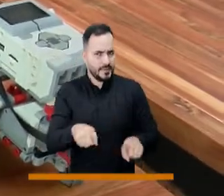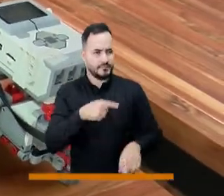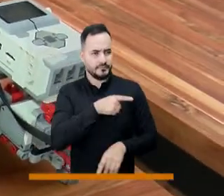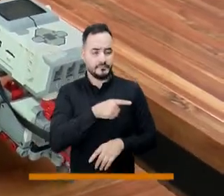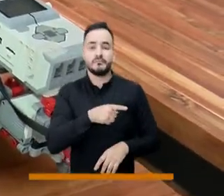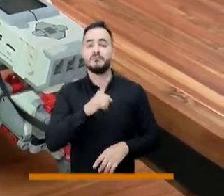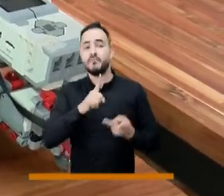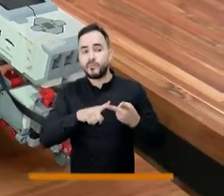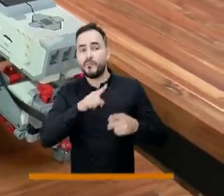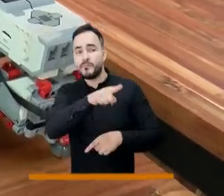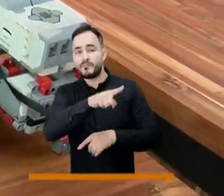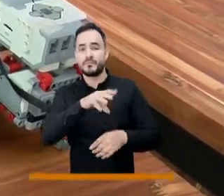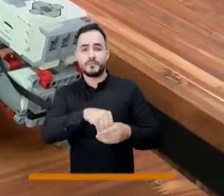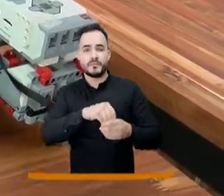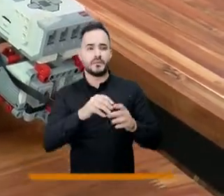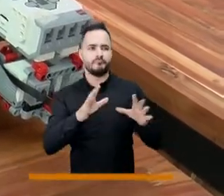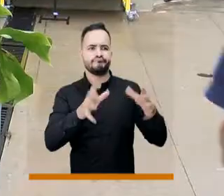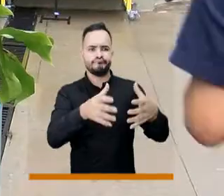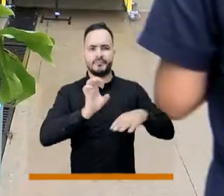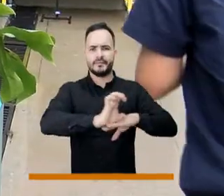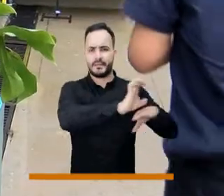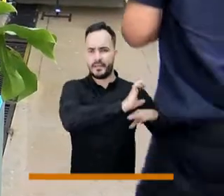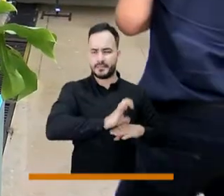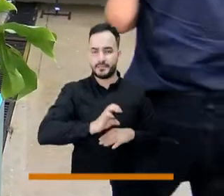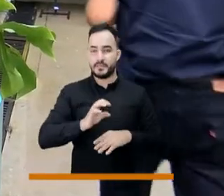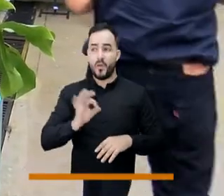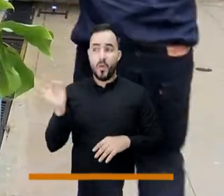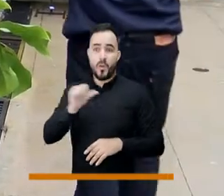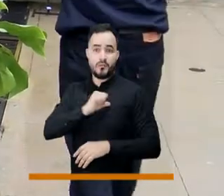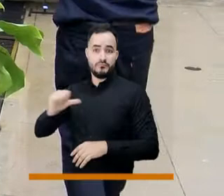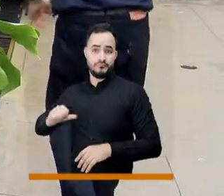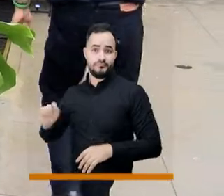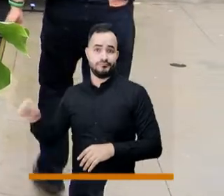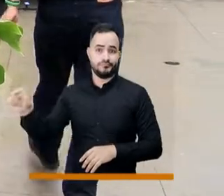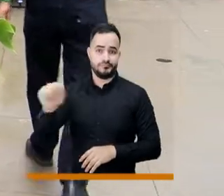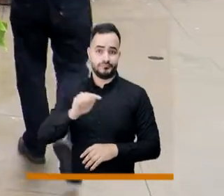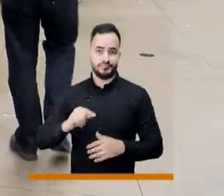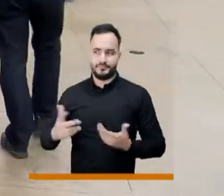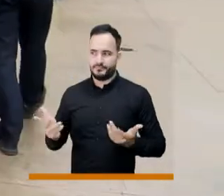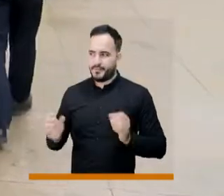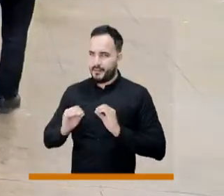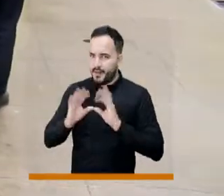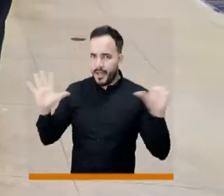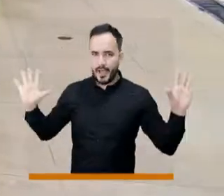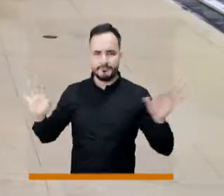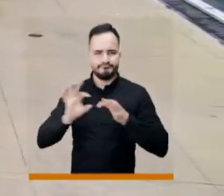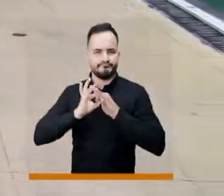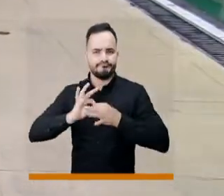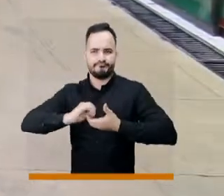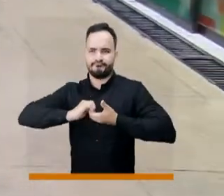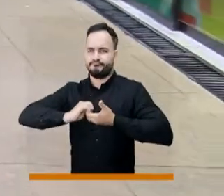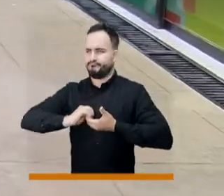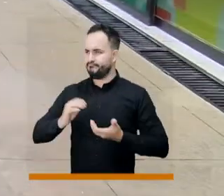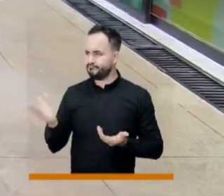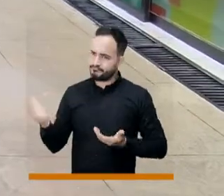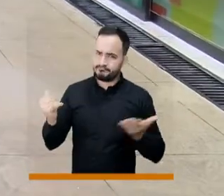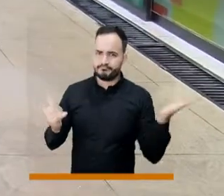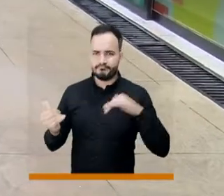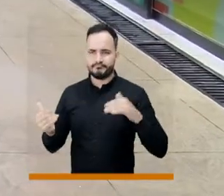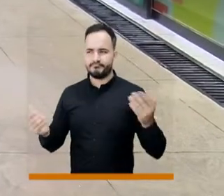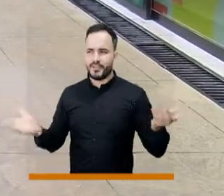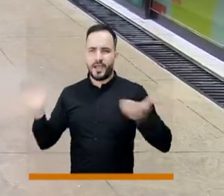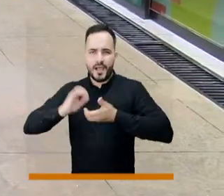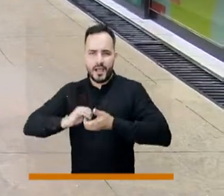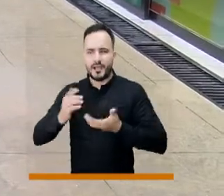mismos, digamos, en el mismo sentido que puede tener el municipio de Medellín. Y no solamente con las cooperativas, sino con los particulares, con los que en